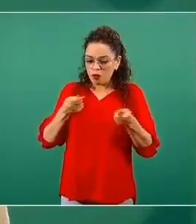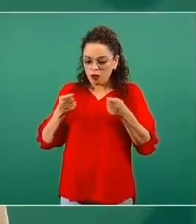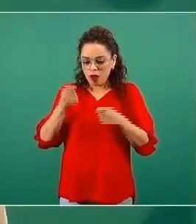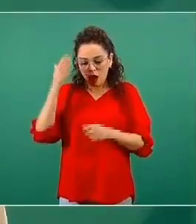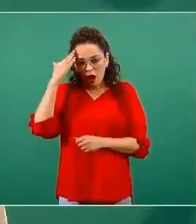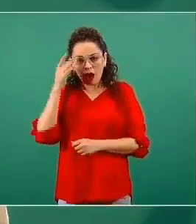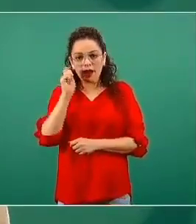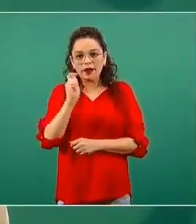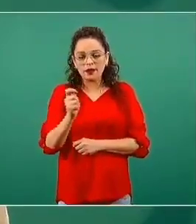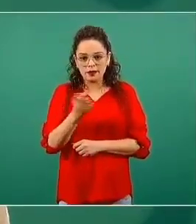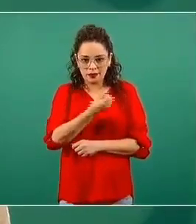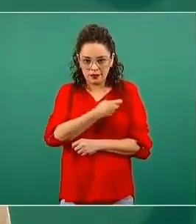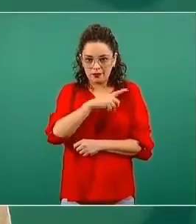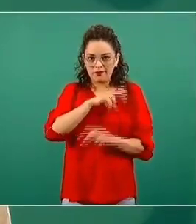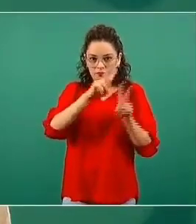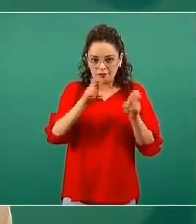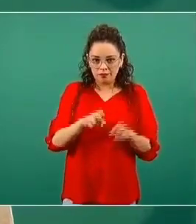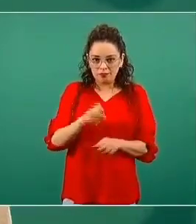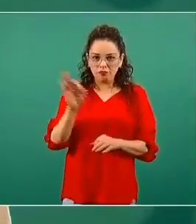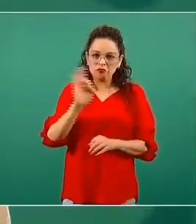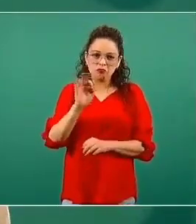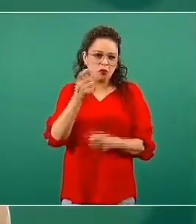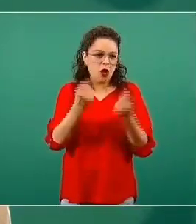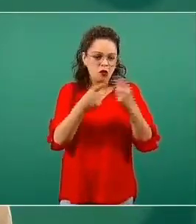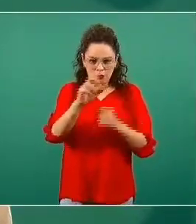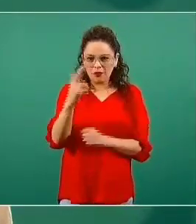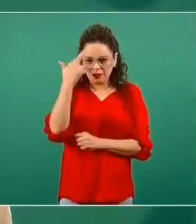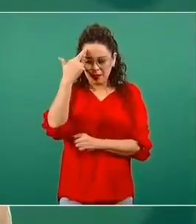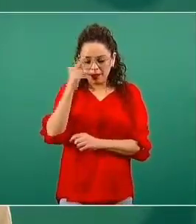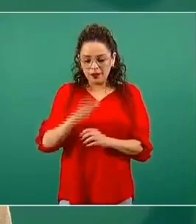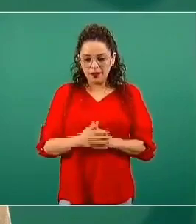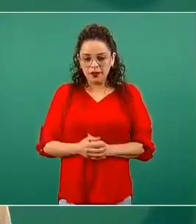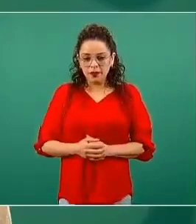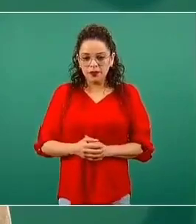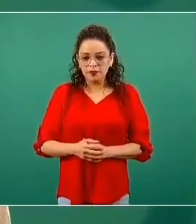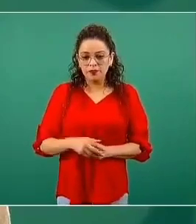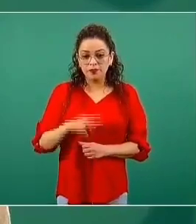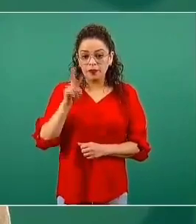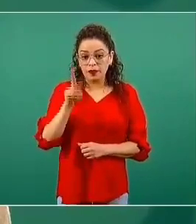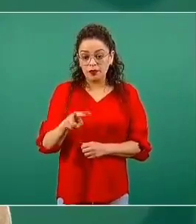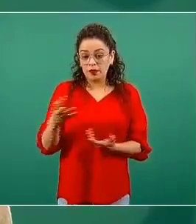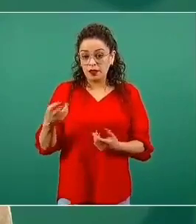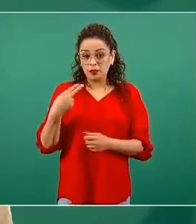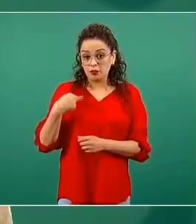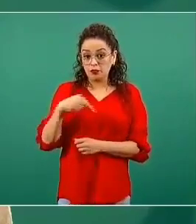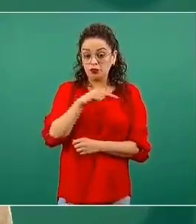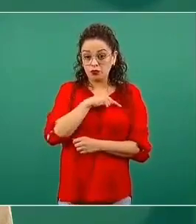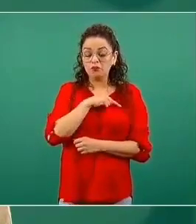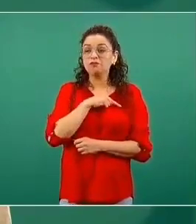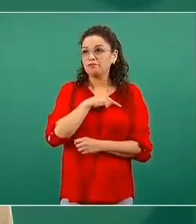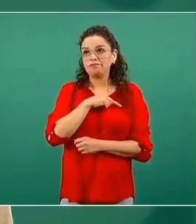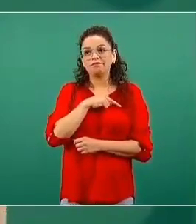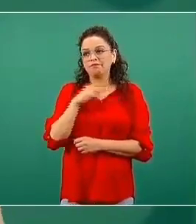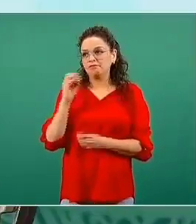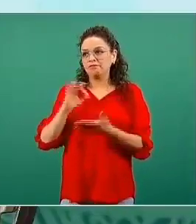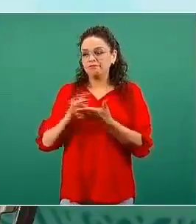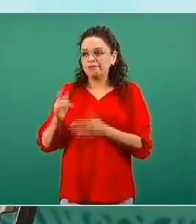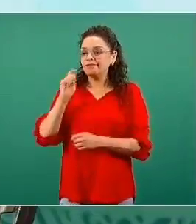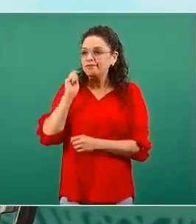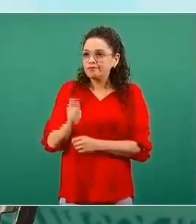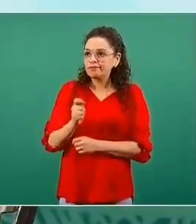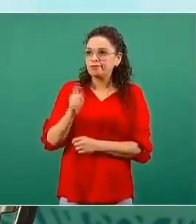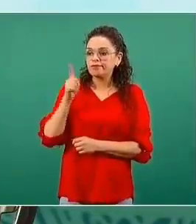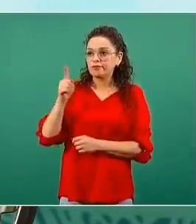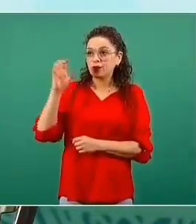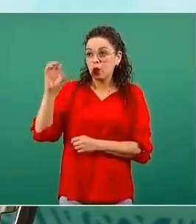lo recuerdan, y en buena medida, lo cual es un privilegio para nosotros, la Organización Mundial de la Salud seleccionó